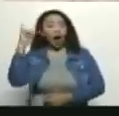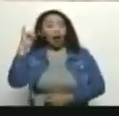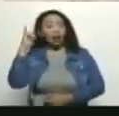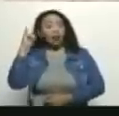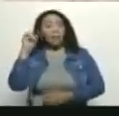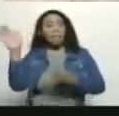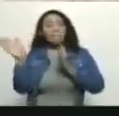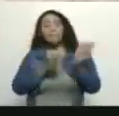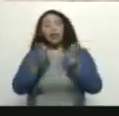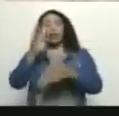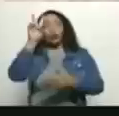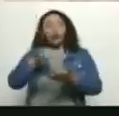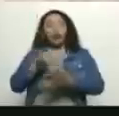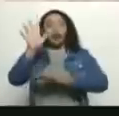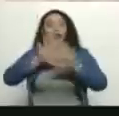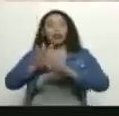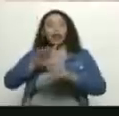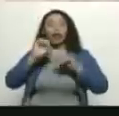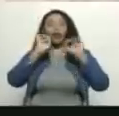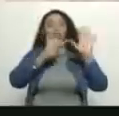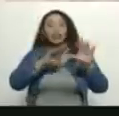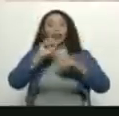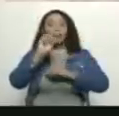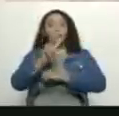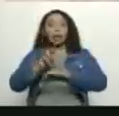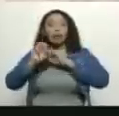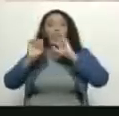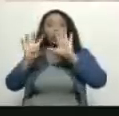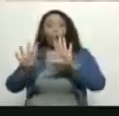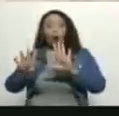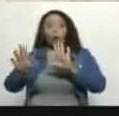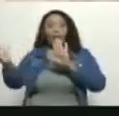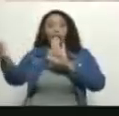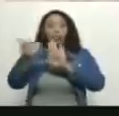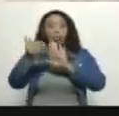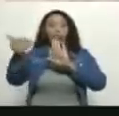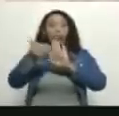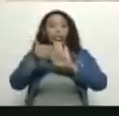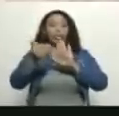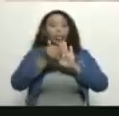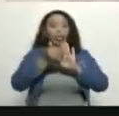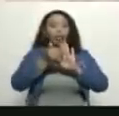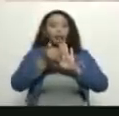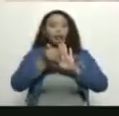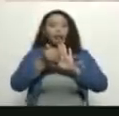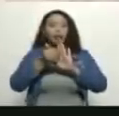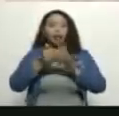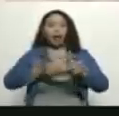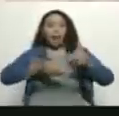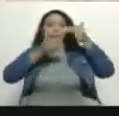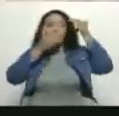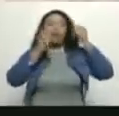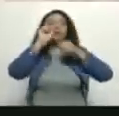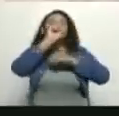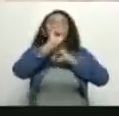marzo del 2015 a 929 medidas coercitivas unilaterales. Nos tienen secuestrados más